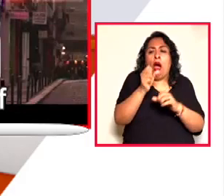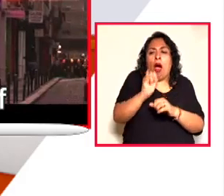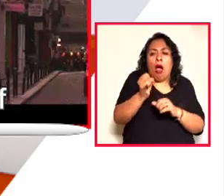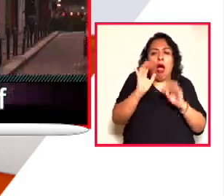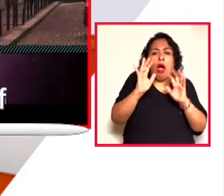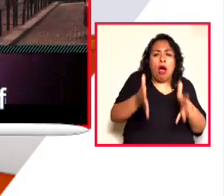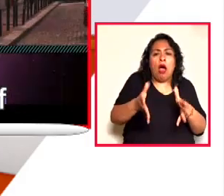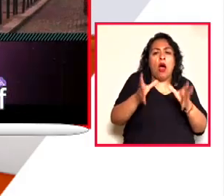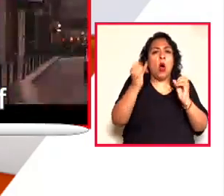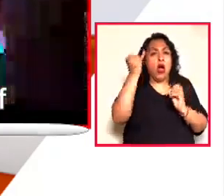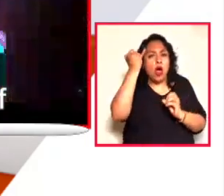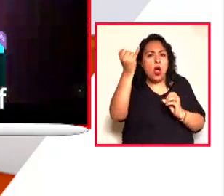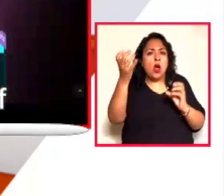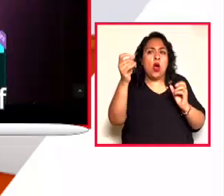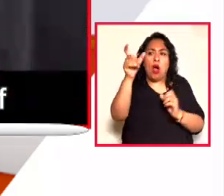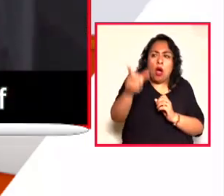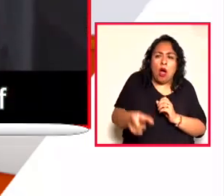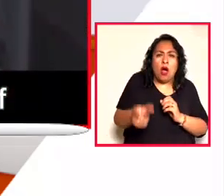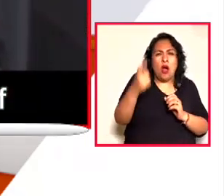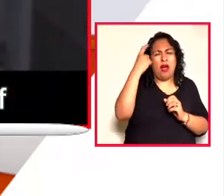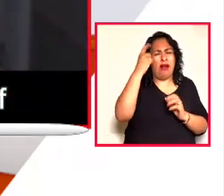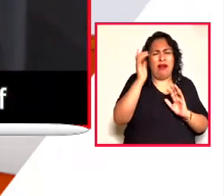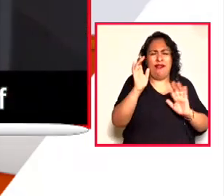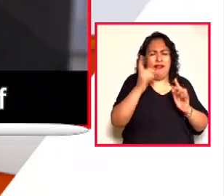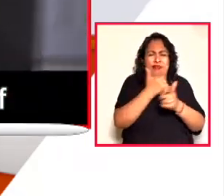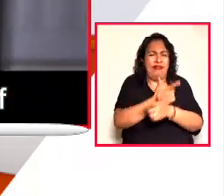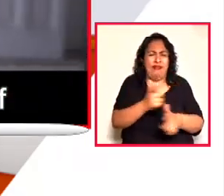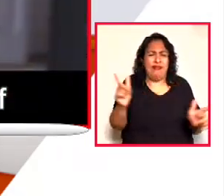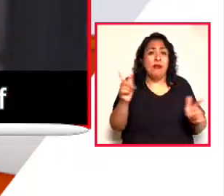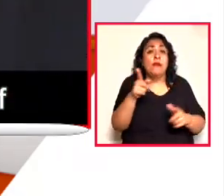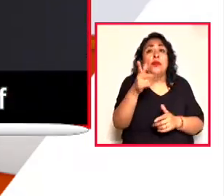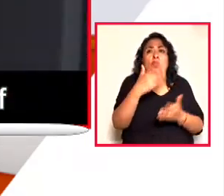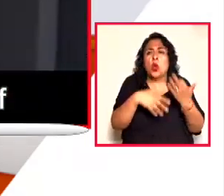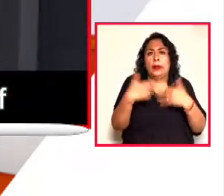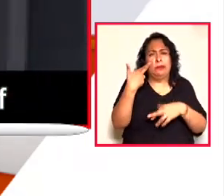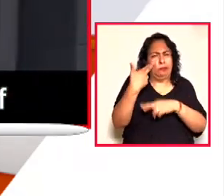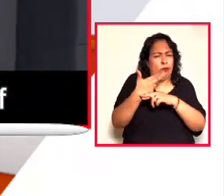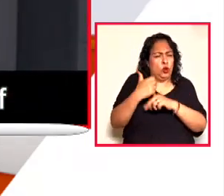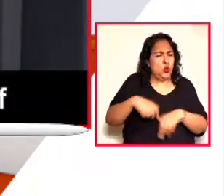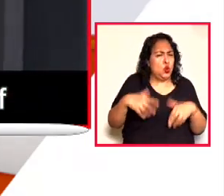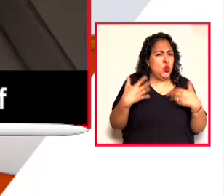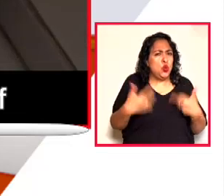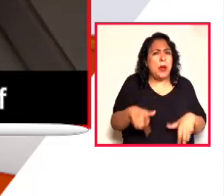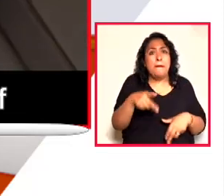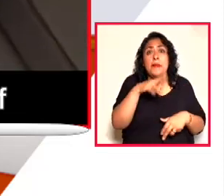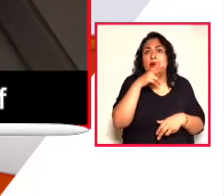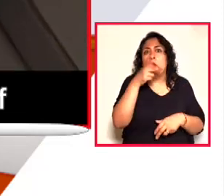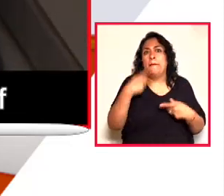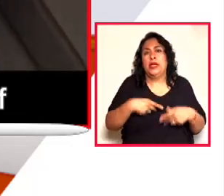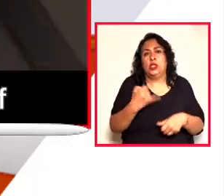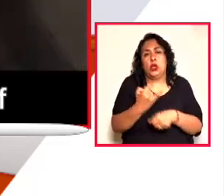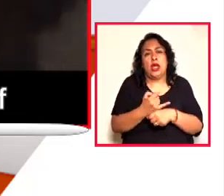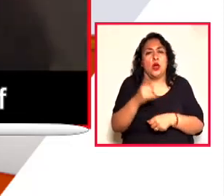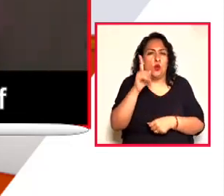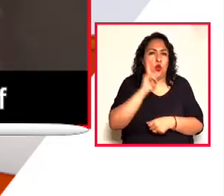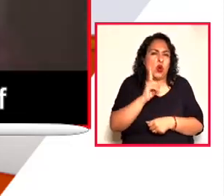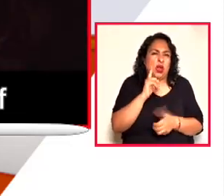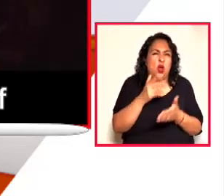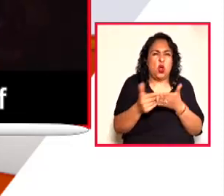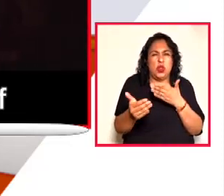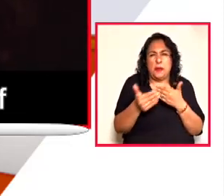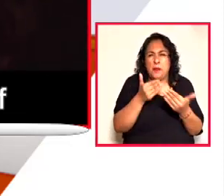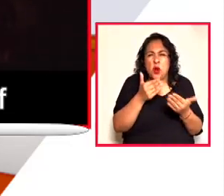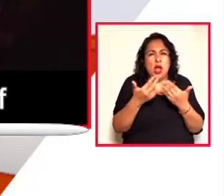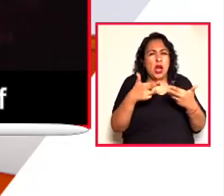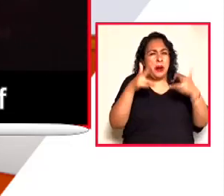sesgos cognitivos. Todas son sumamente curadas, son los mejores personajes femeninos que consideramos contemporáneos, que representan